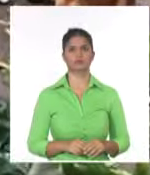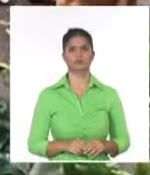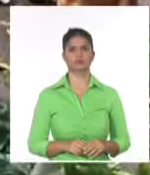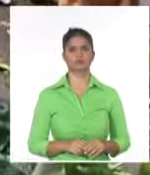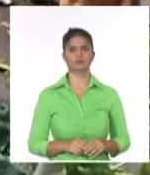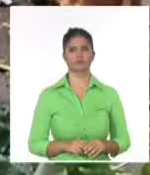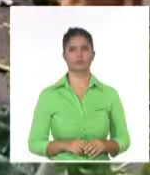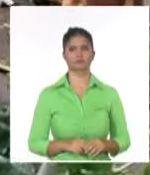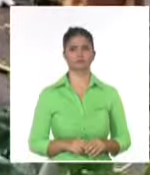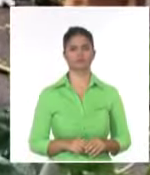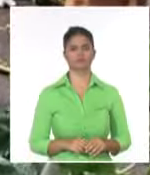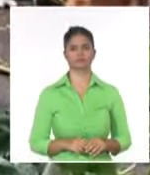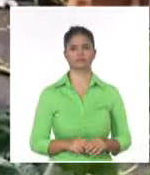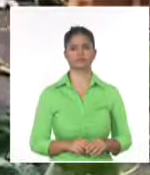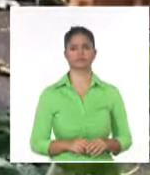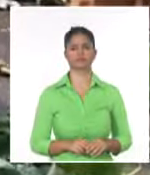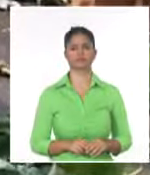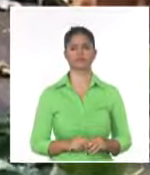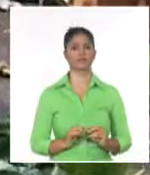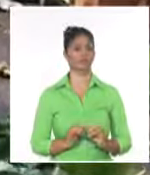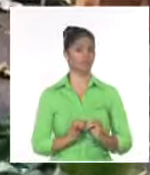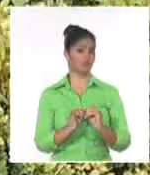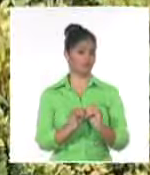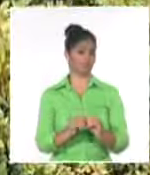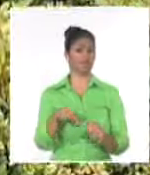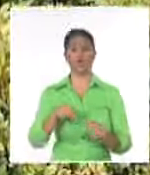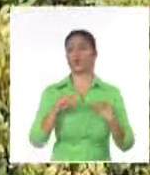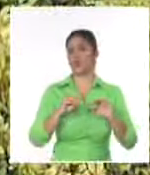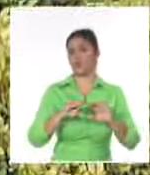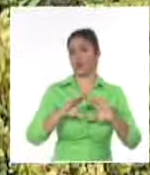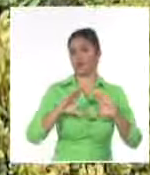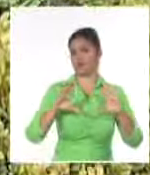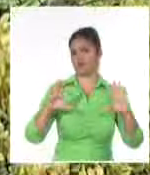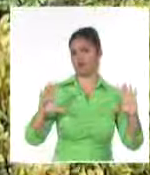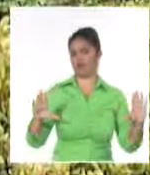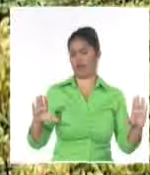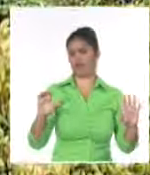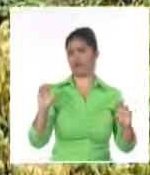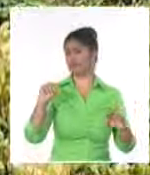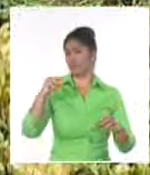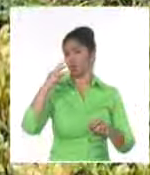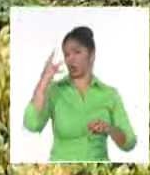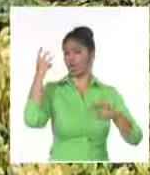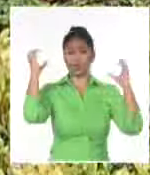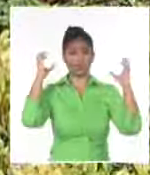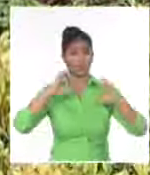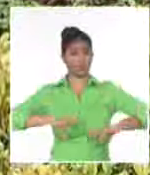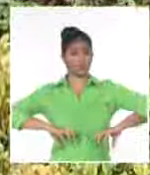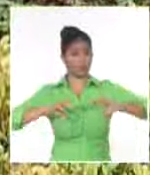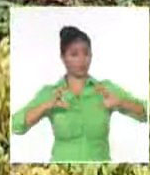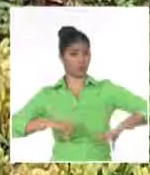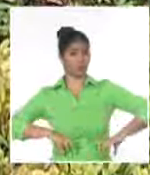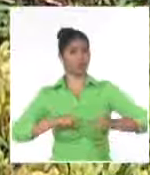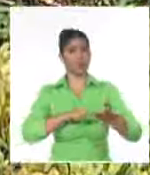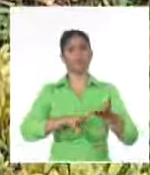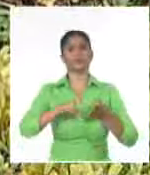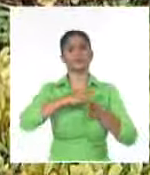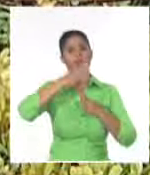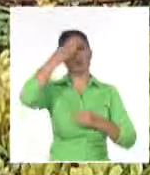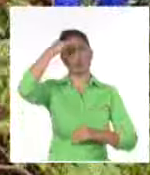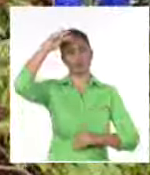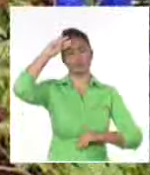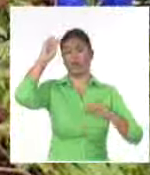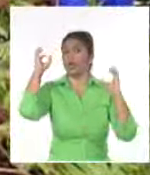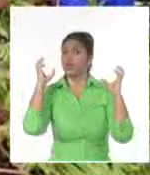y estas imágenes corresponden al amanecer santiaguero en horas de la madrugada intensas lluvias y fuertes vientos provocaron el derribo de árboles y ligeras